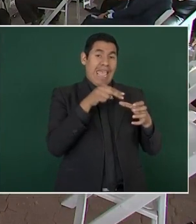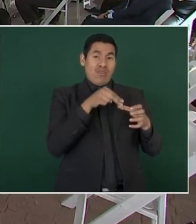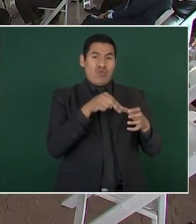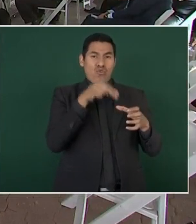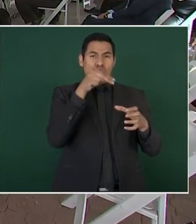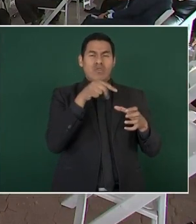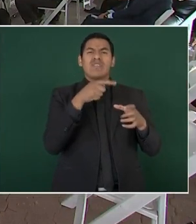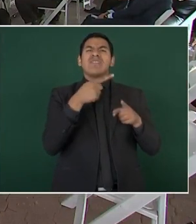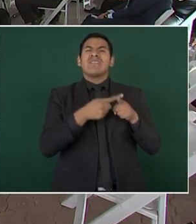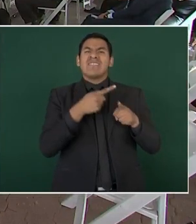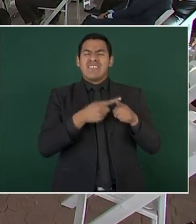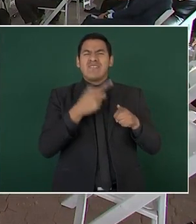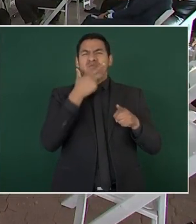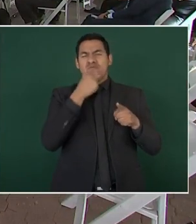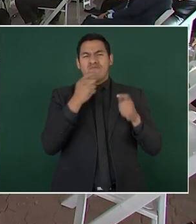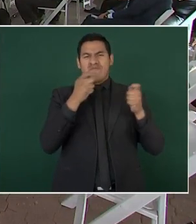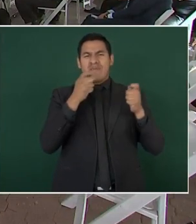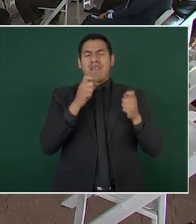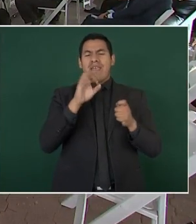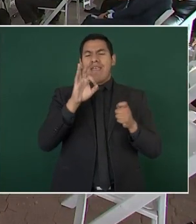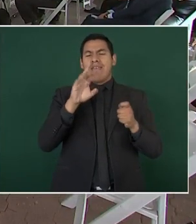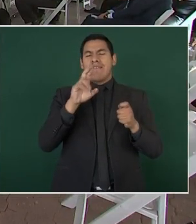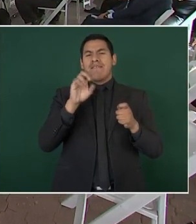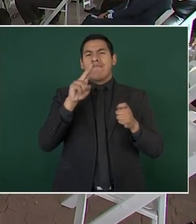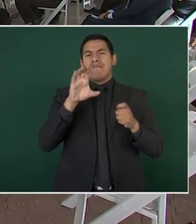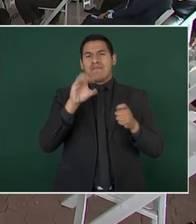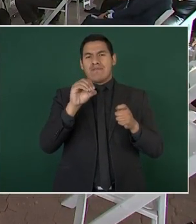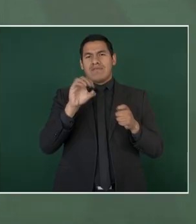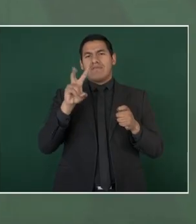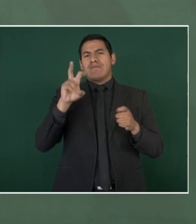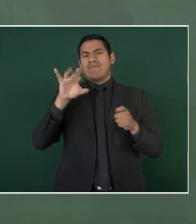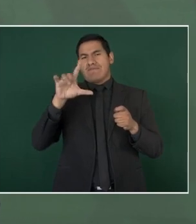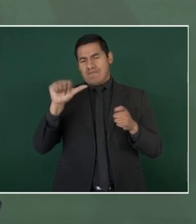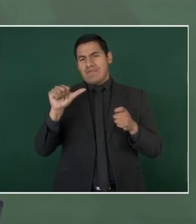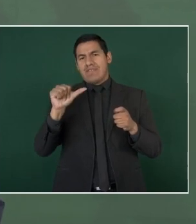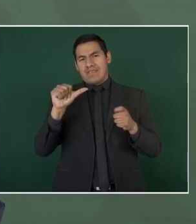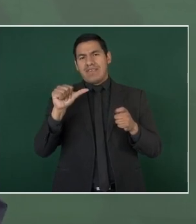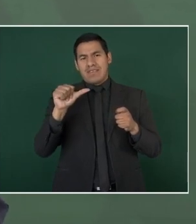encabezada por Francisco Villa. Y antes también,